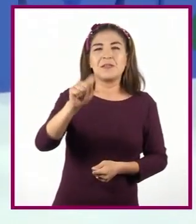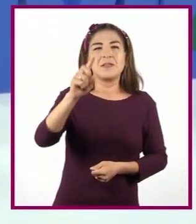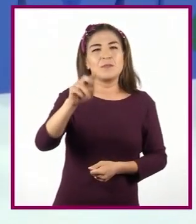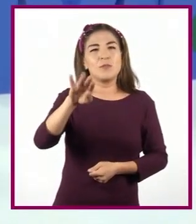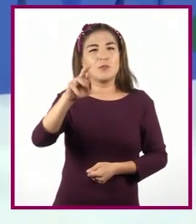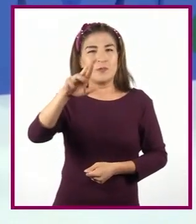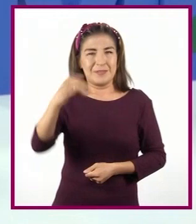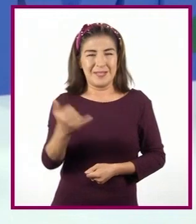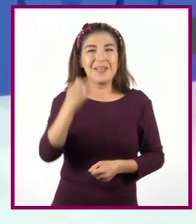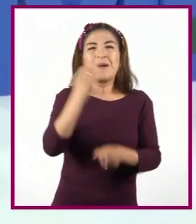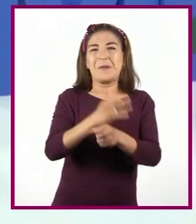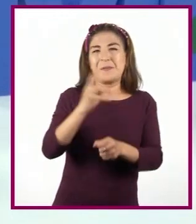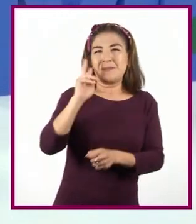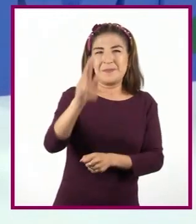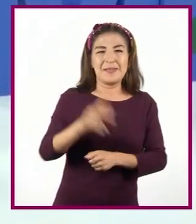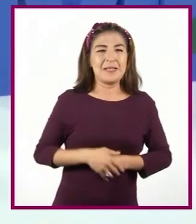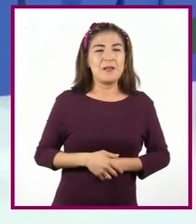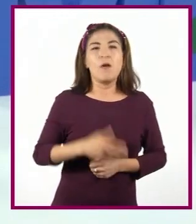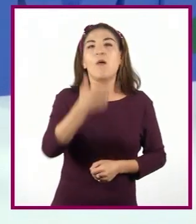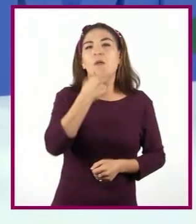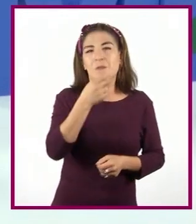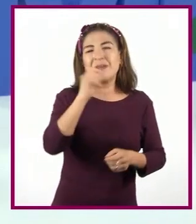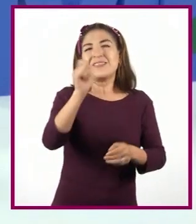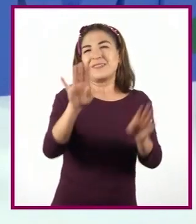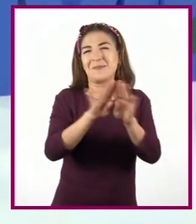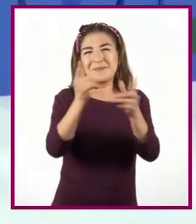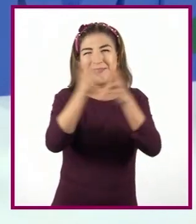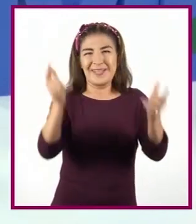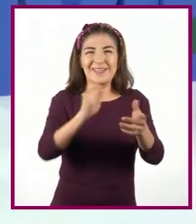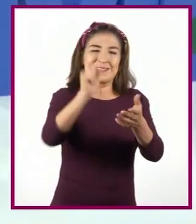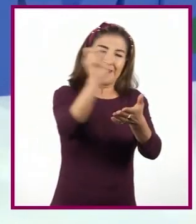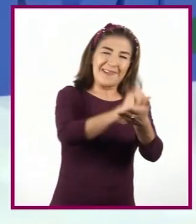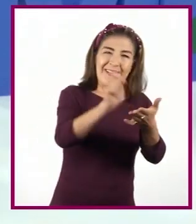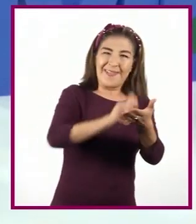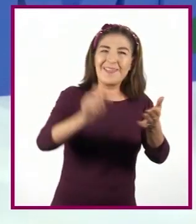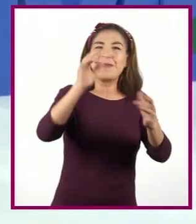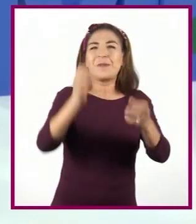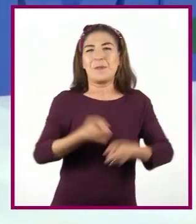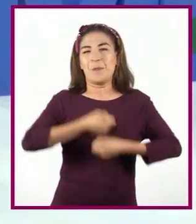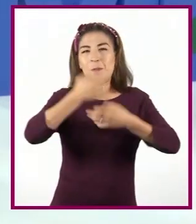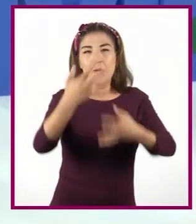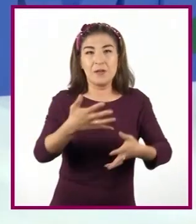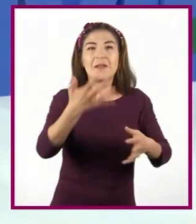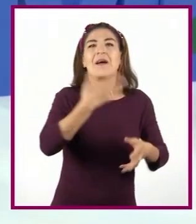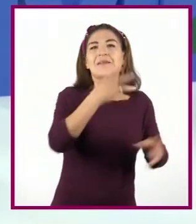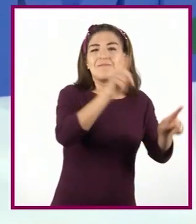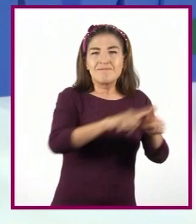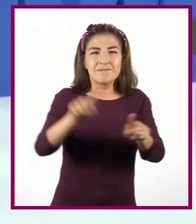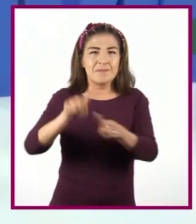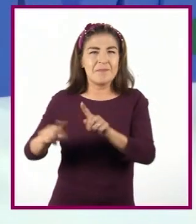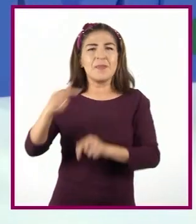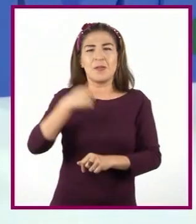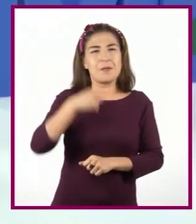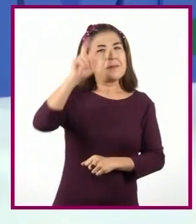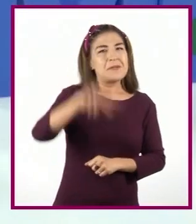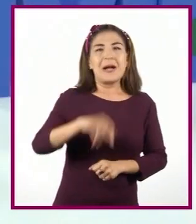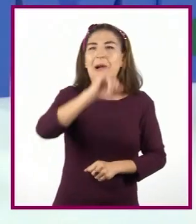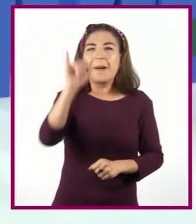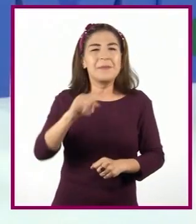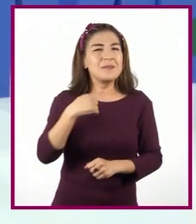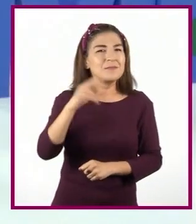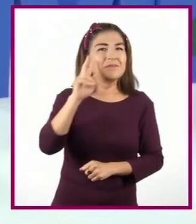que hemos leído hace rato de El hombre que remendaba cuentos, tiene cosas muy distintas que yo nunca había